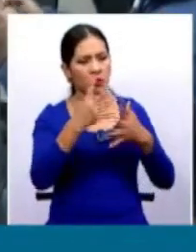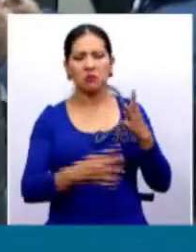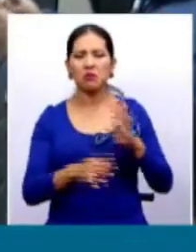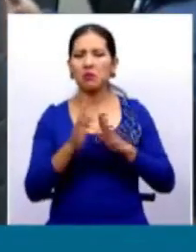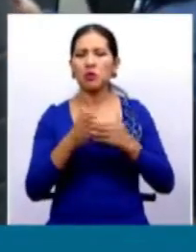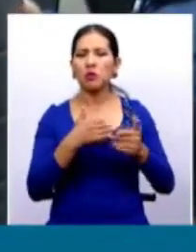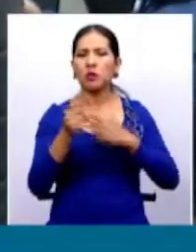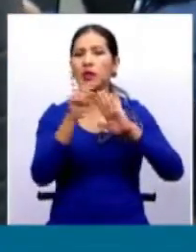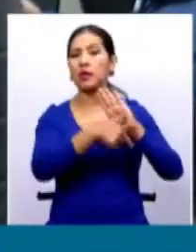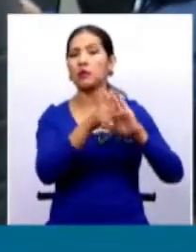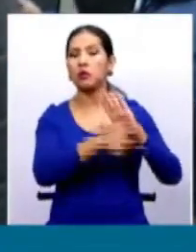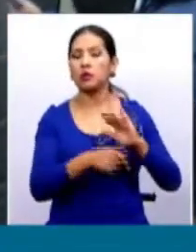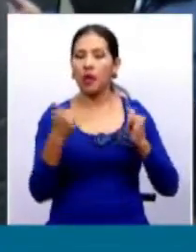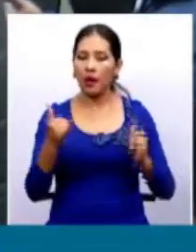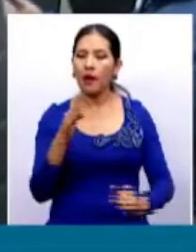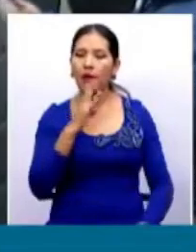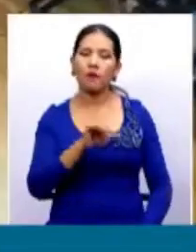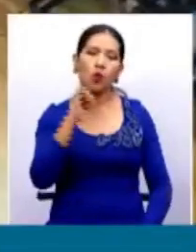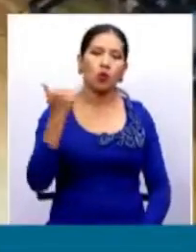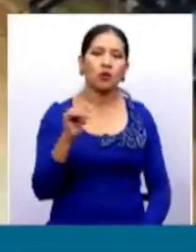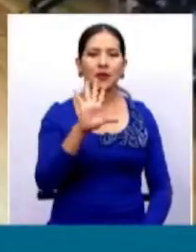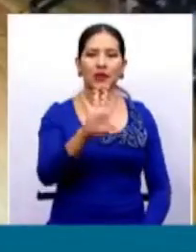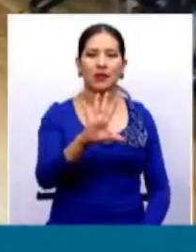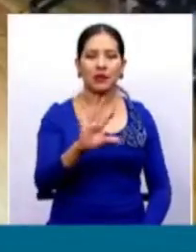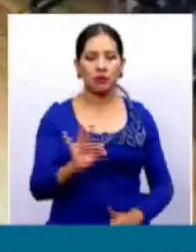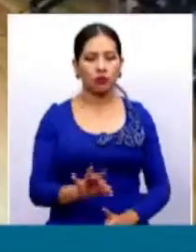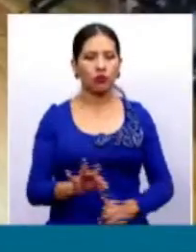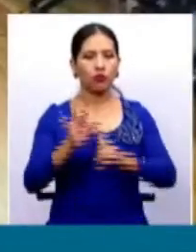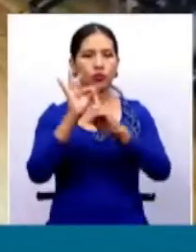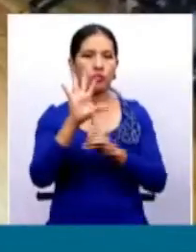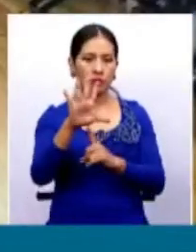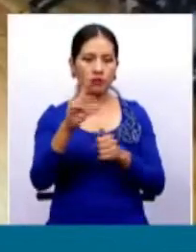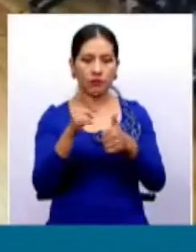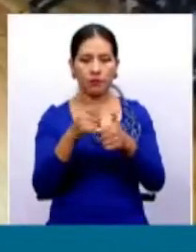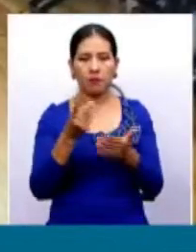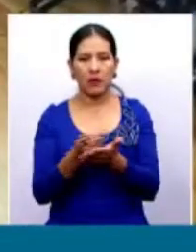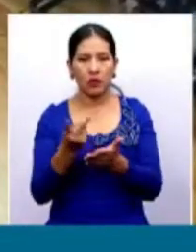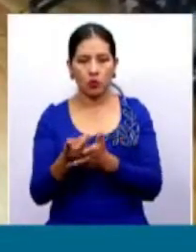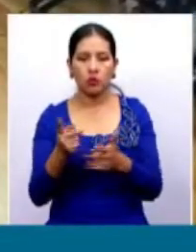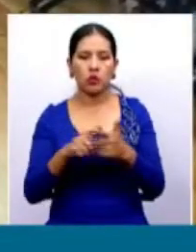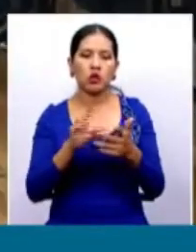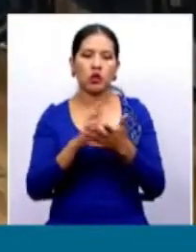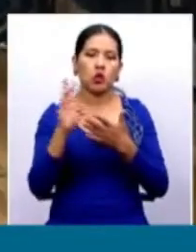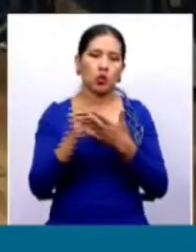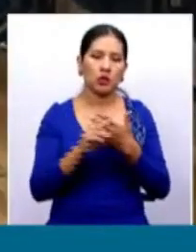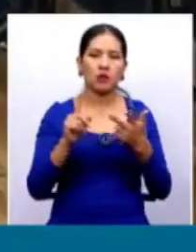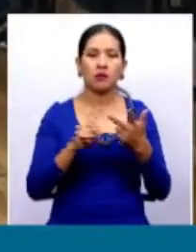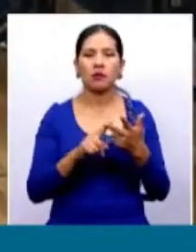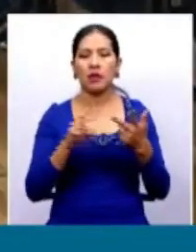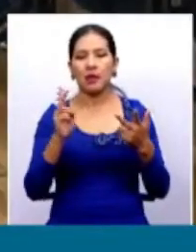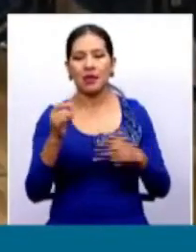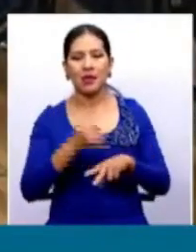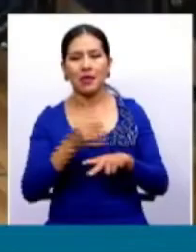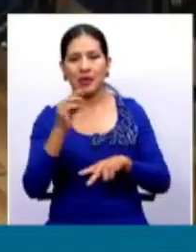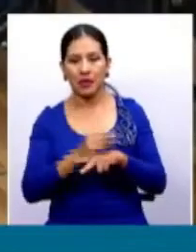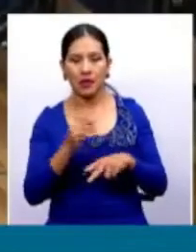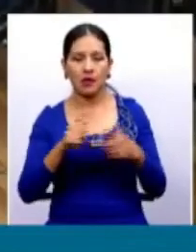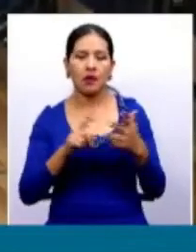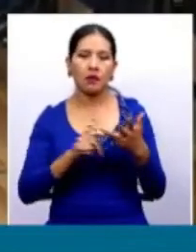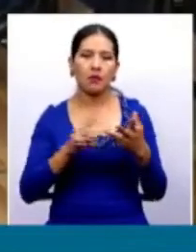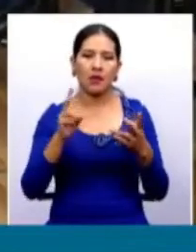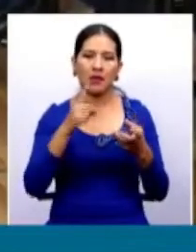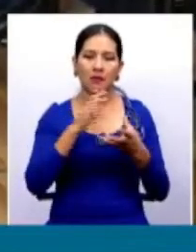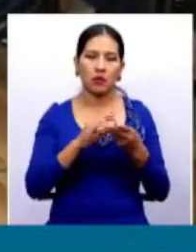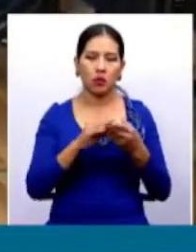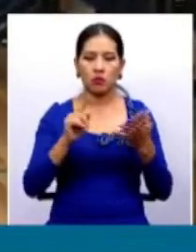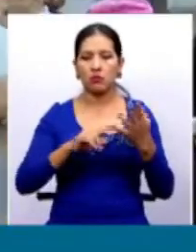los otros cinco puntos el tema de de el tema del presupuesto el tema de la currícula el tema de de ítems de déficit